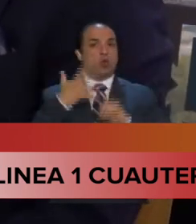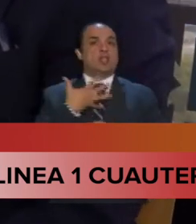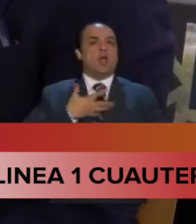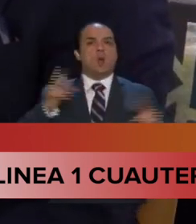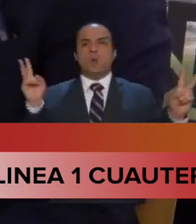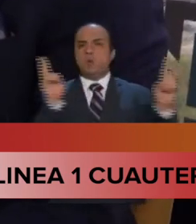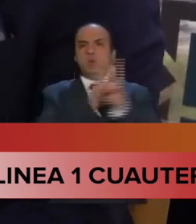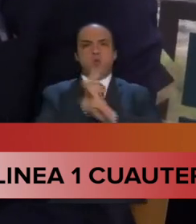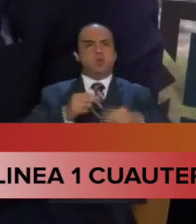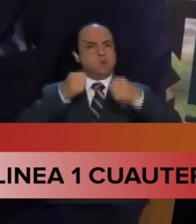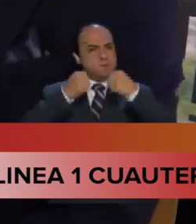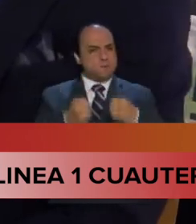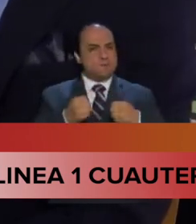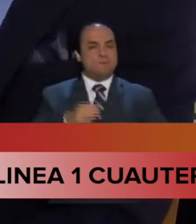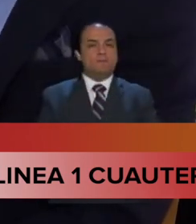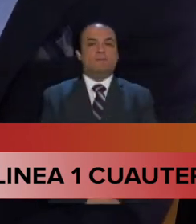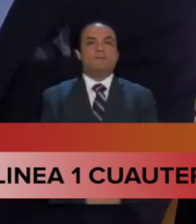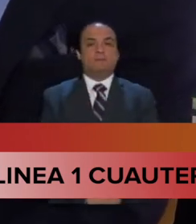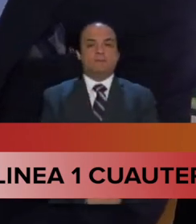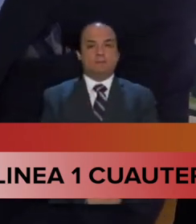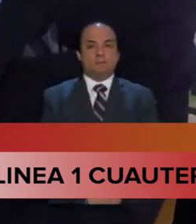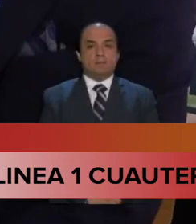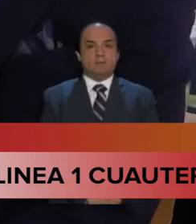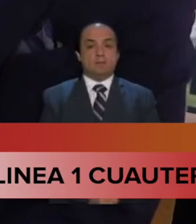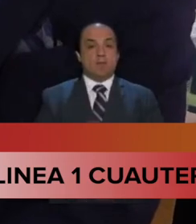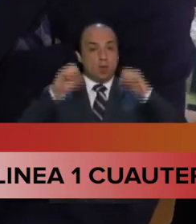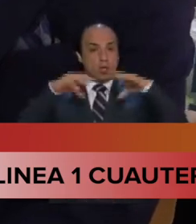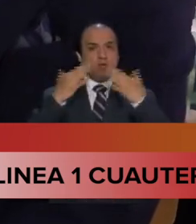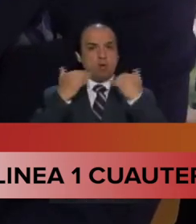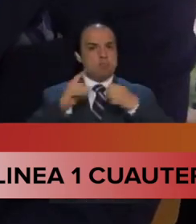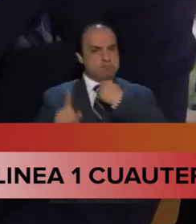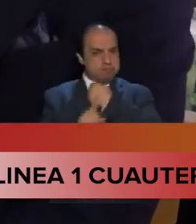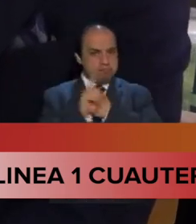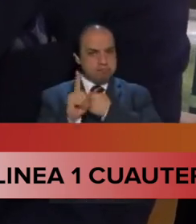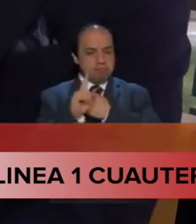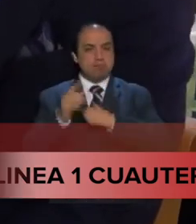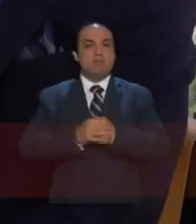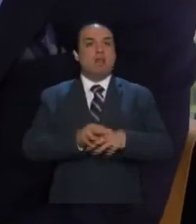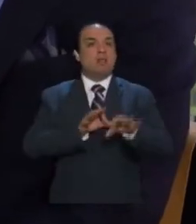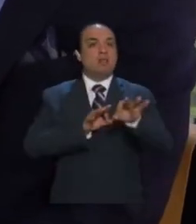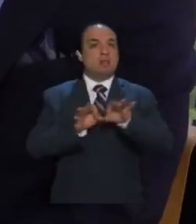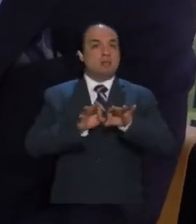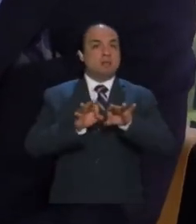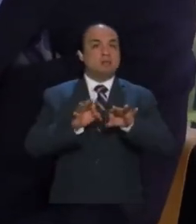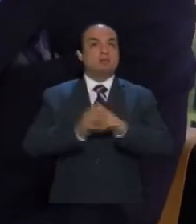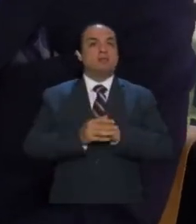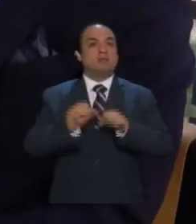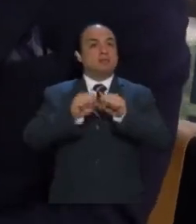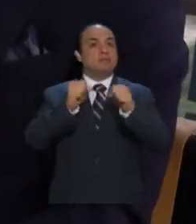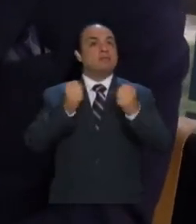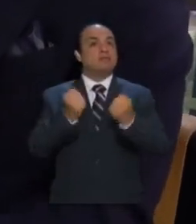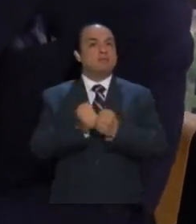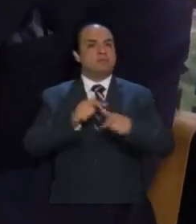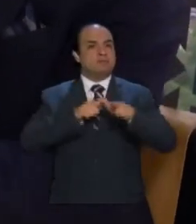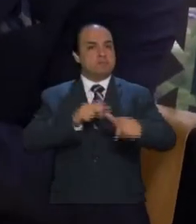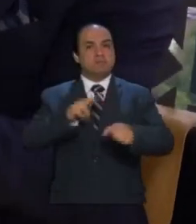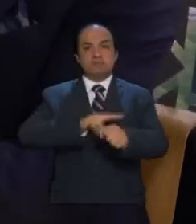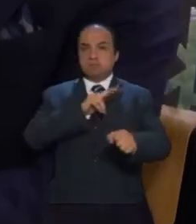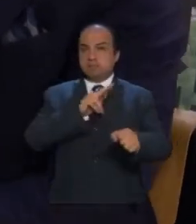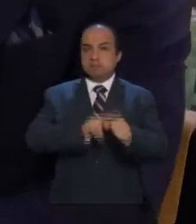viento? Sí, claro. Con la lluvia no tenemos ningún problema. La operación del sistema sigue